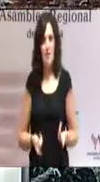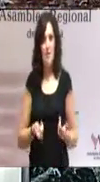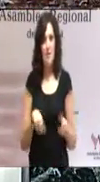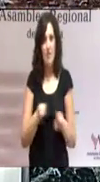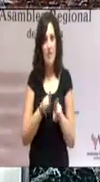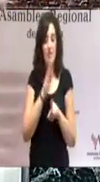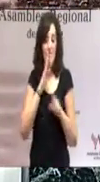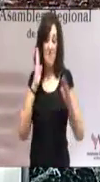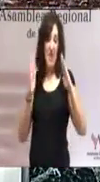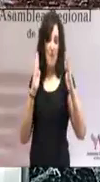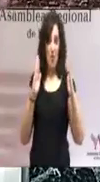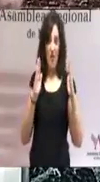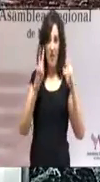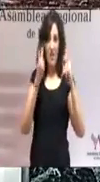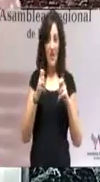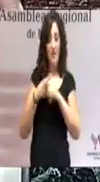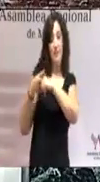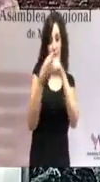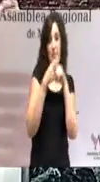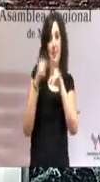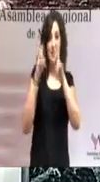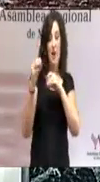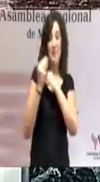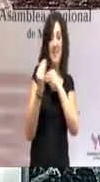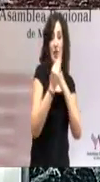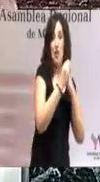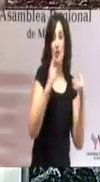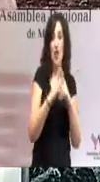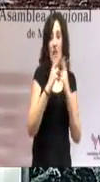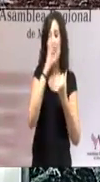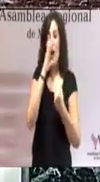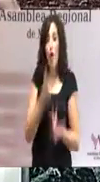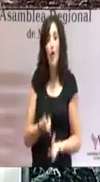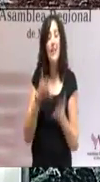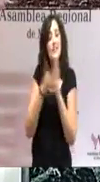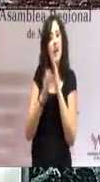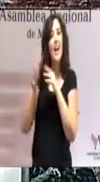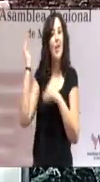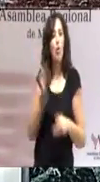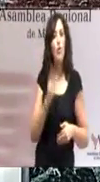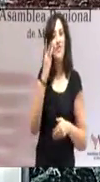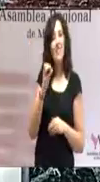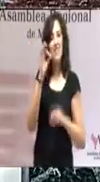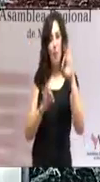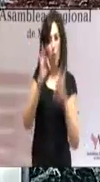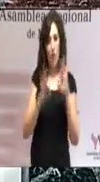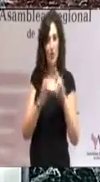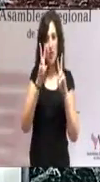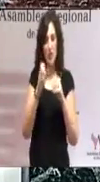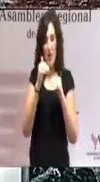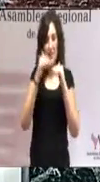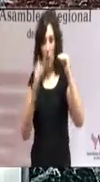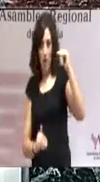En esta época, el efecto redistributivo de las prestaciones sociales en la región de Murcia supone una reducción del 30% de la